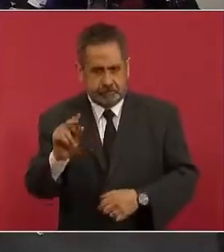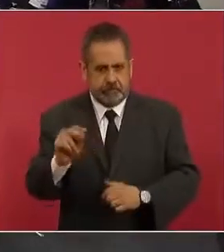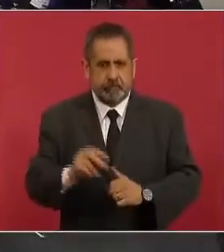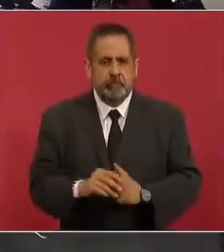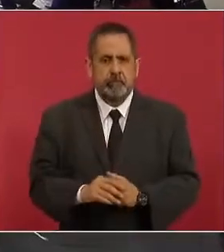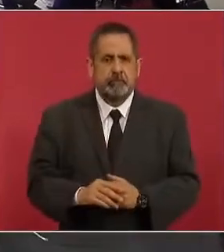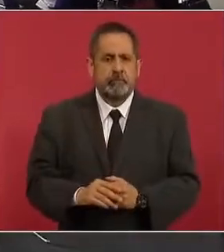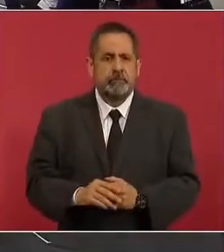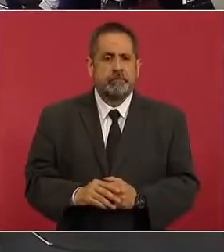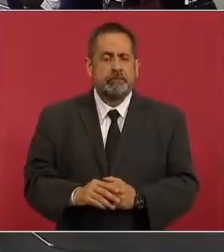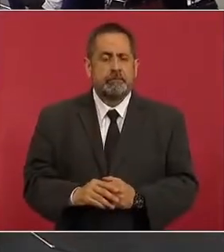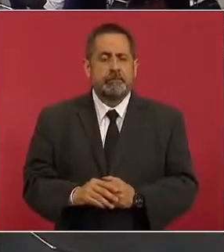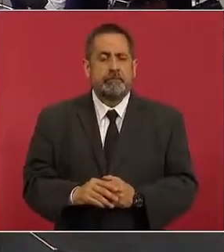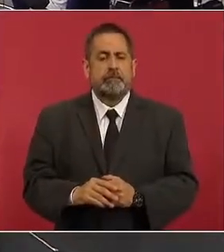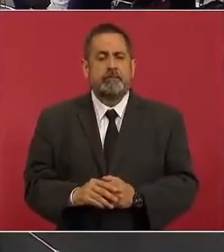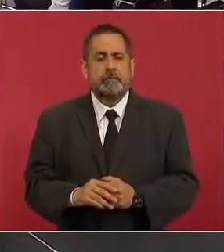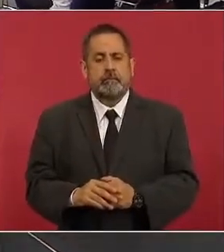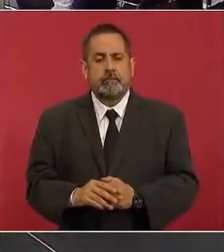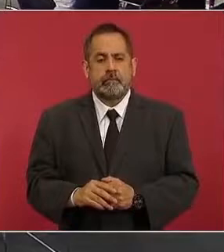porque